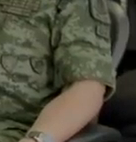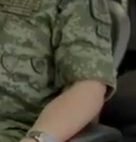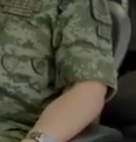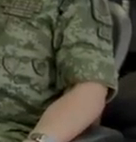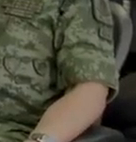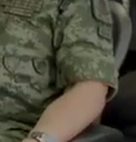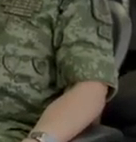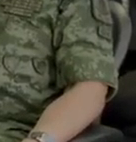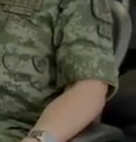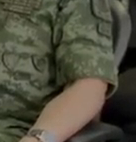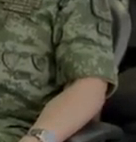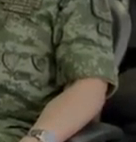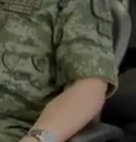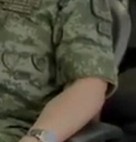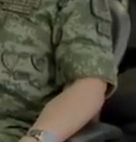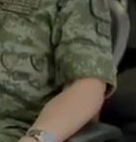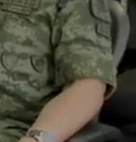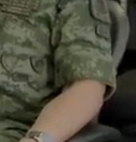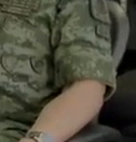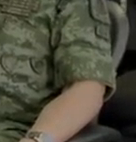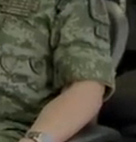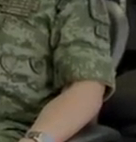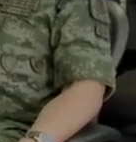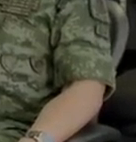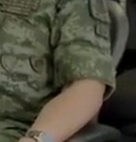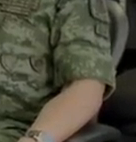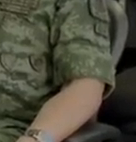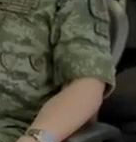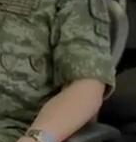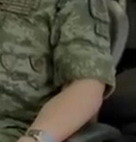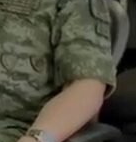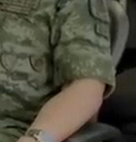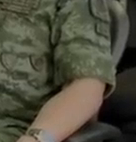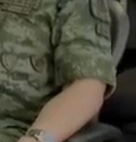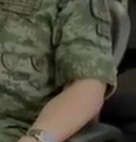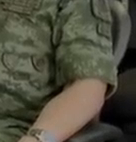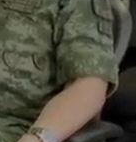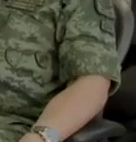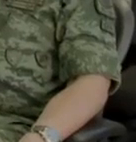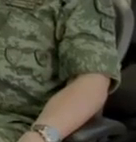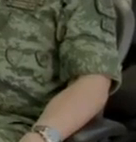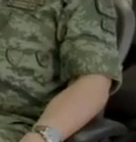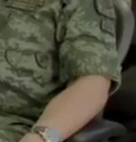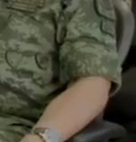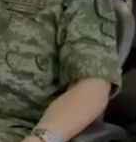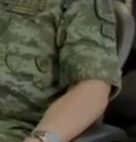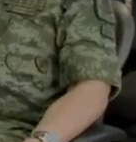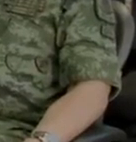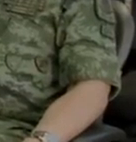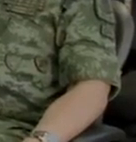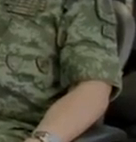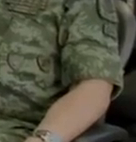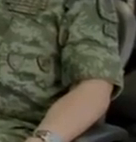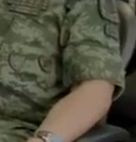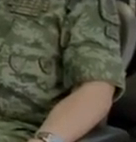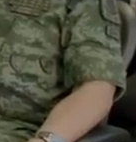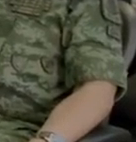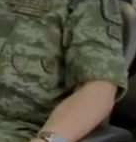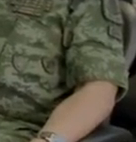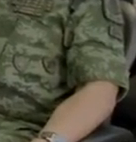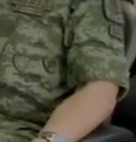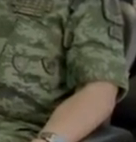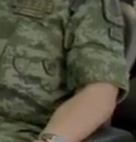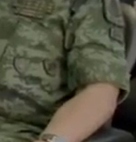recibir el parte de lo que sucede en todo el país y tomar decisiones para garantizar la paz y la